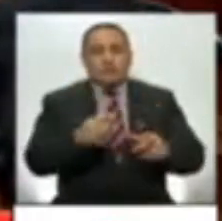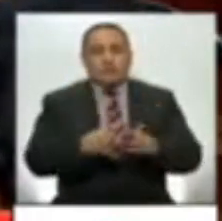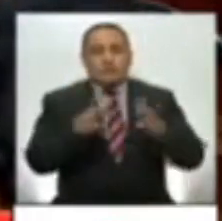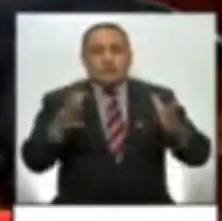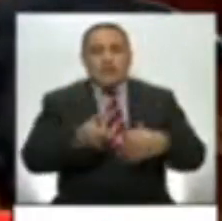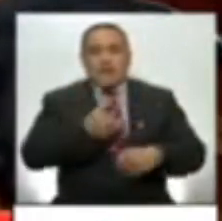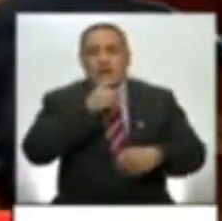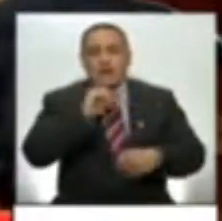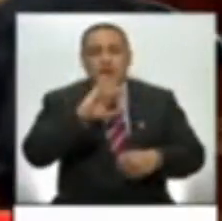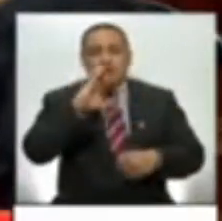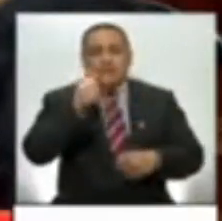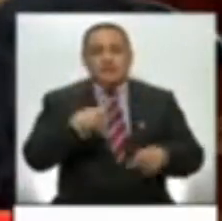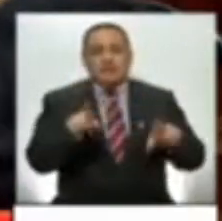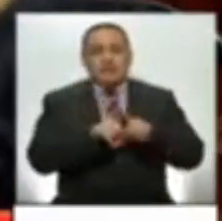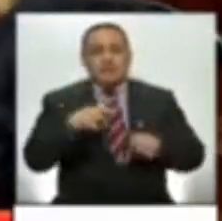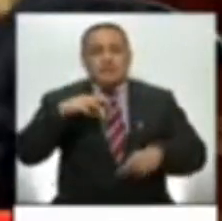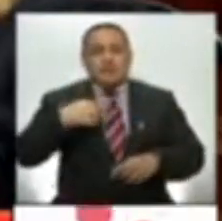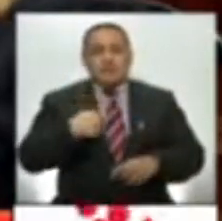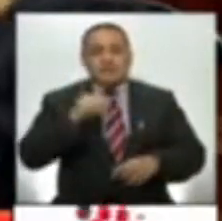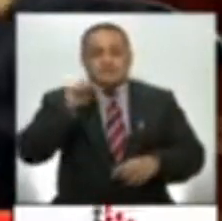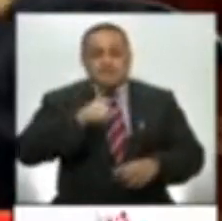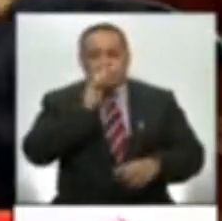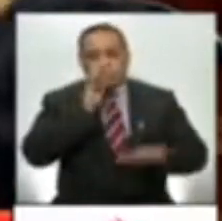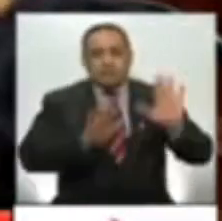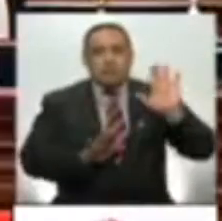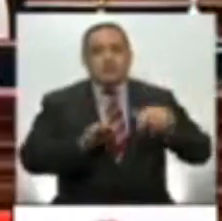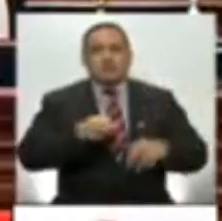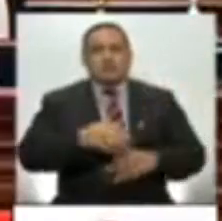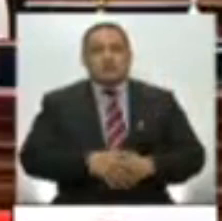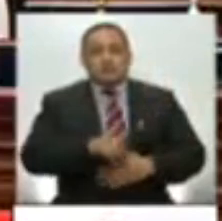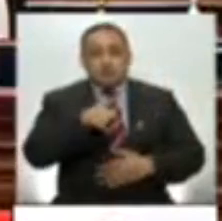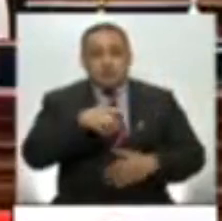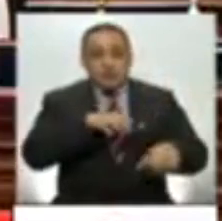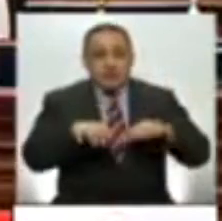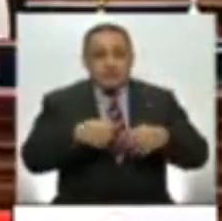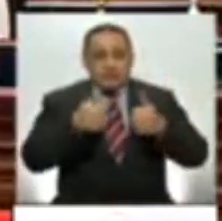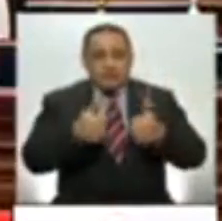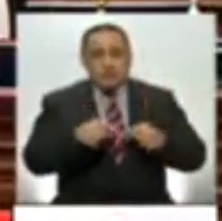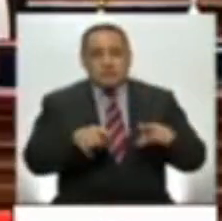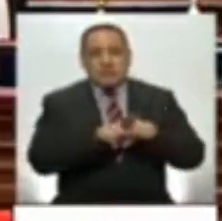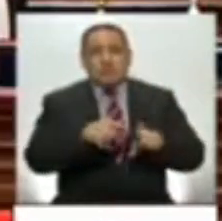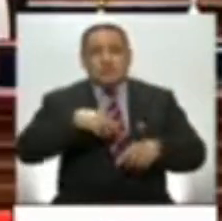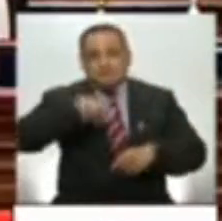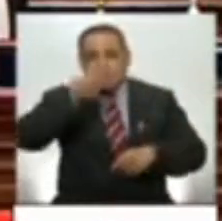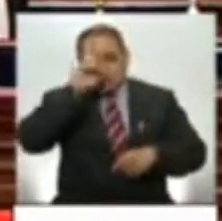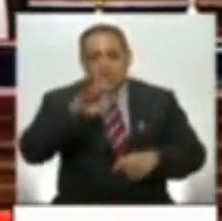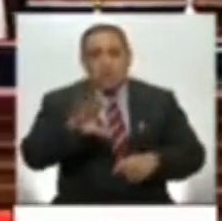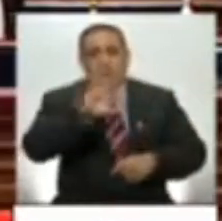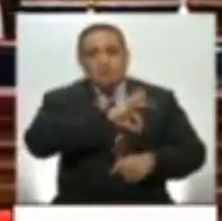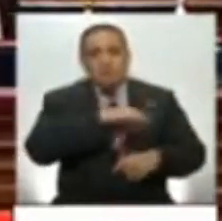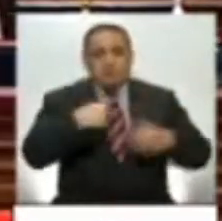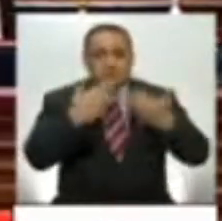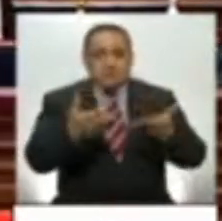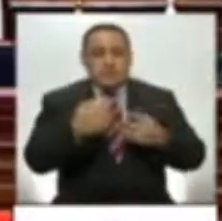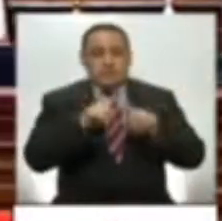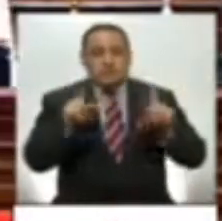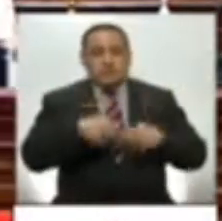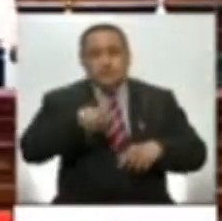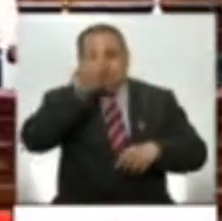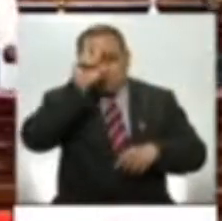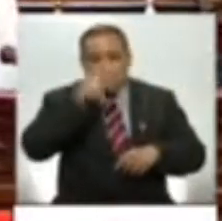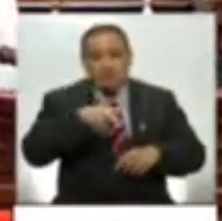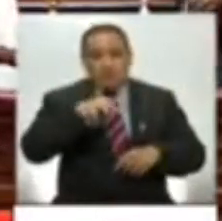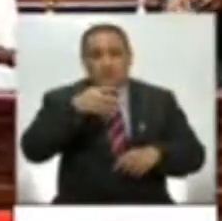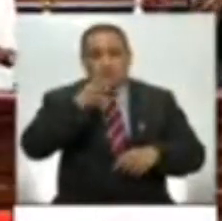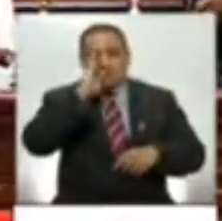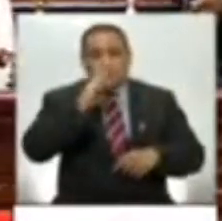para Ica y por mis padres, sí, juro. Si así lo hace, que Dios y la patria lo premien, sino que él y la nación se